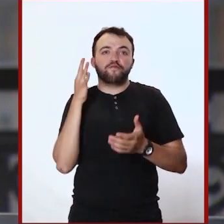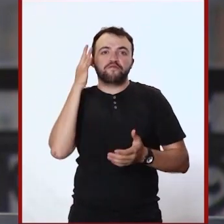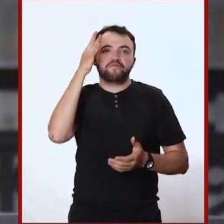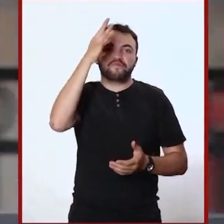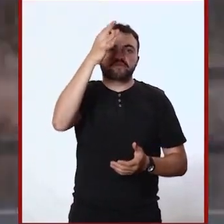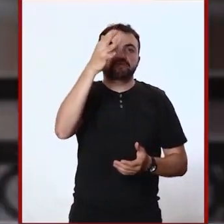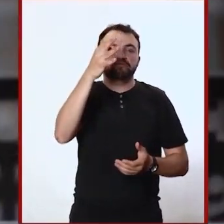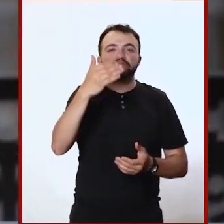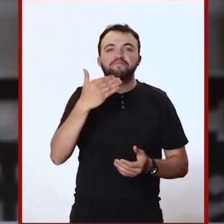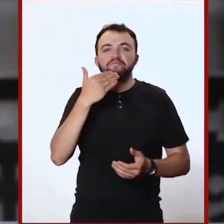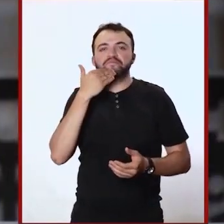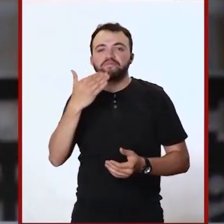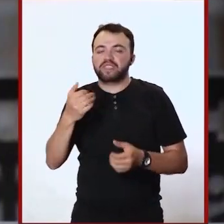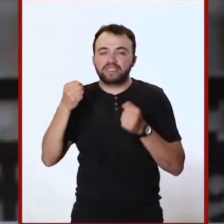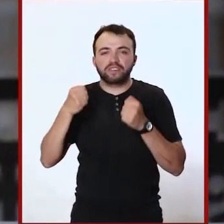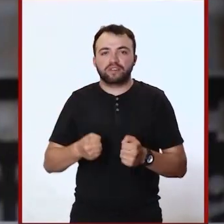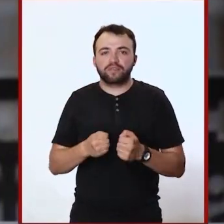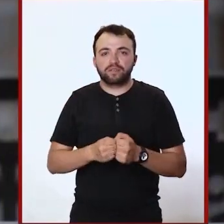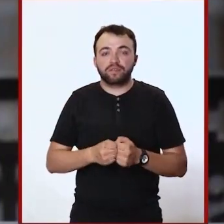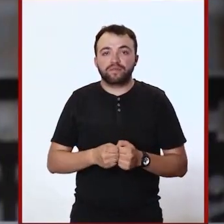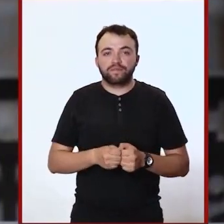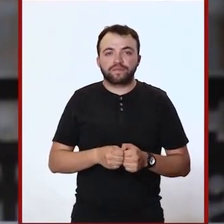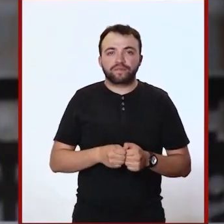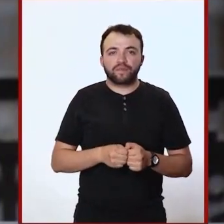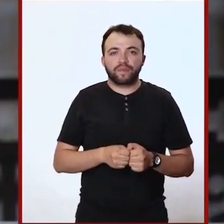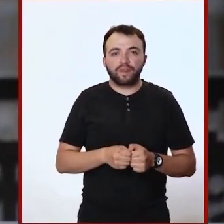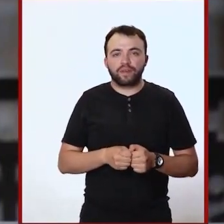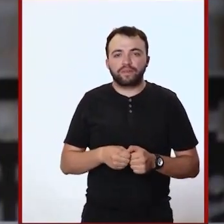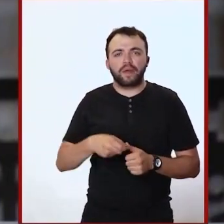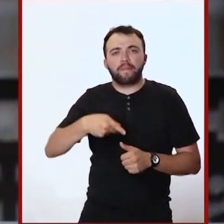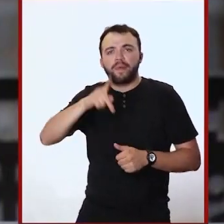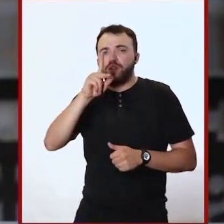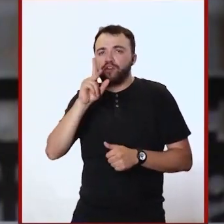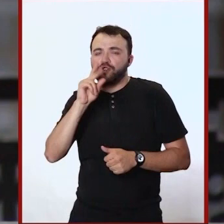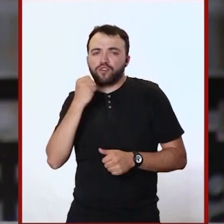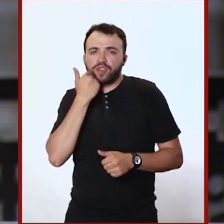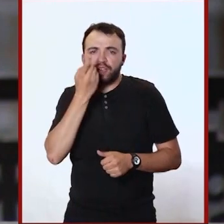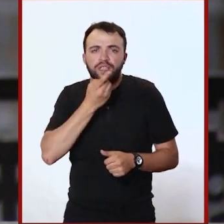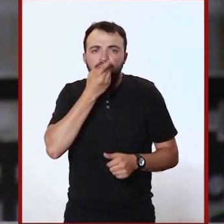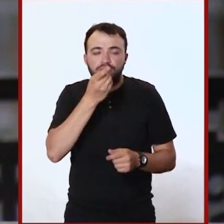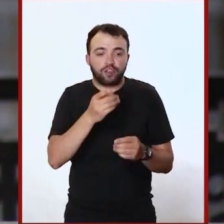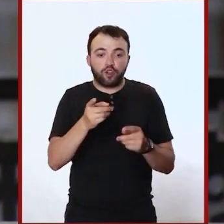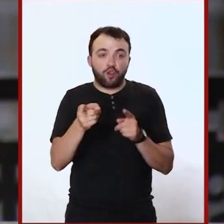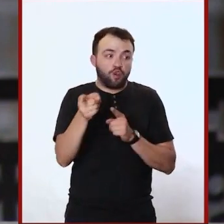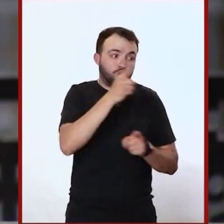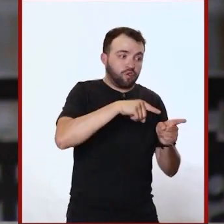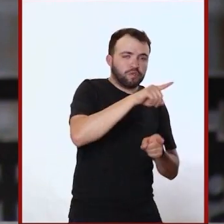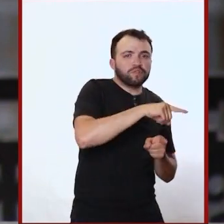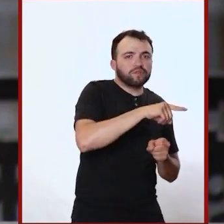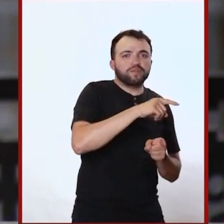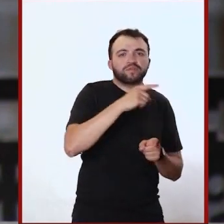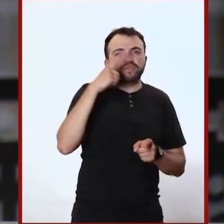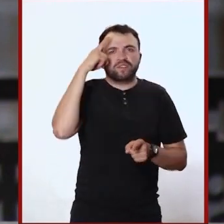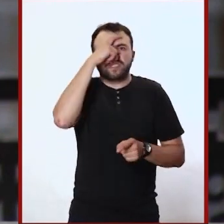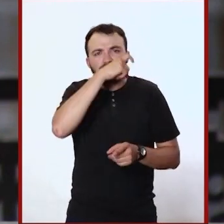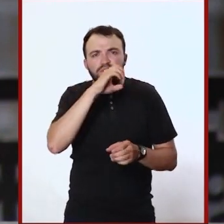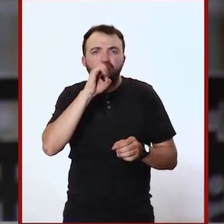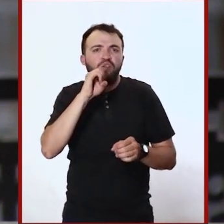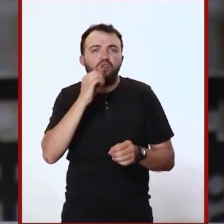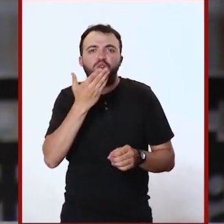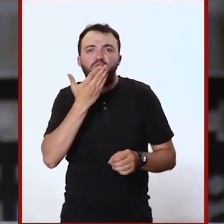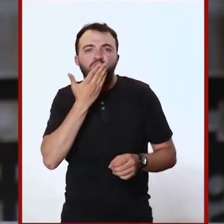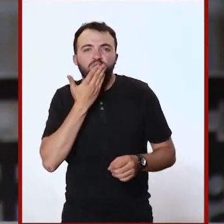de exitosas. Definitivamente, porque además el segundo punto que aún nos falta precisar es cómo